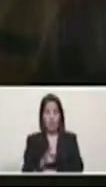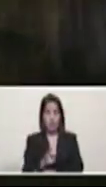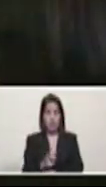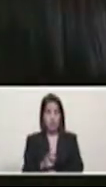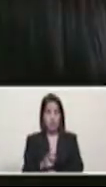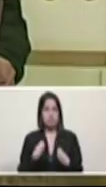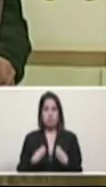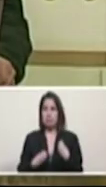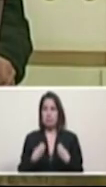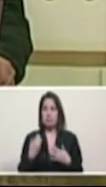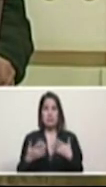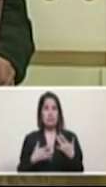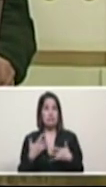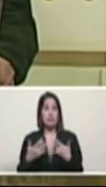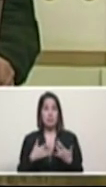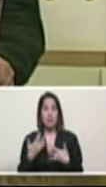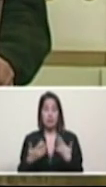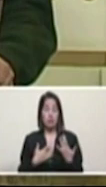pasado 4 de noviembre.